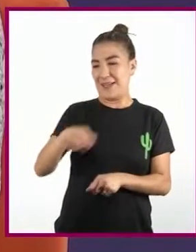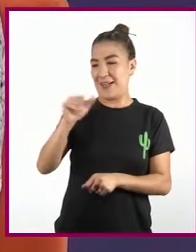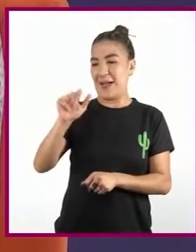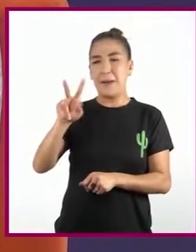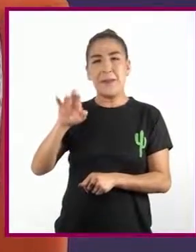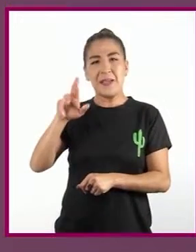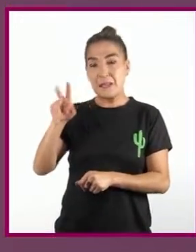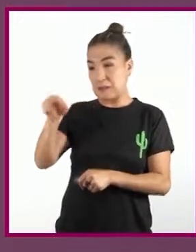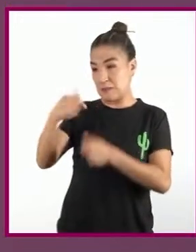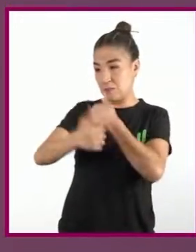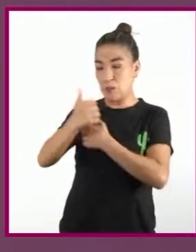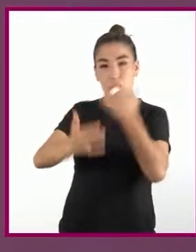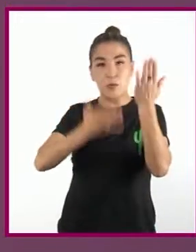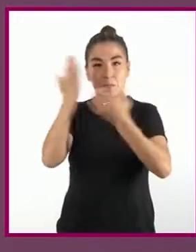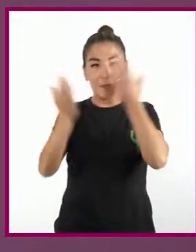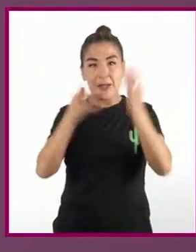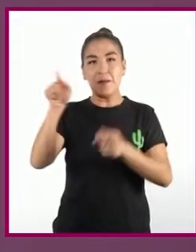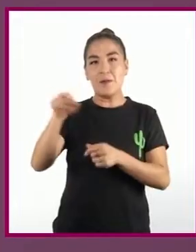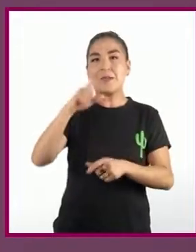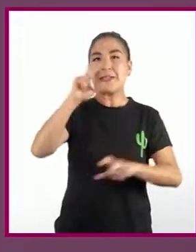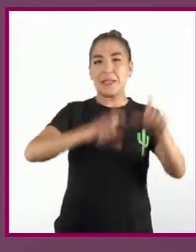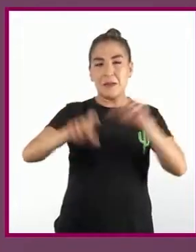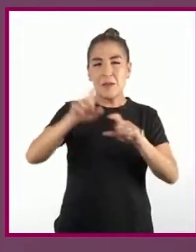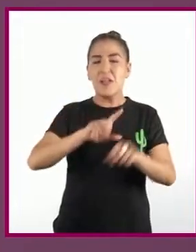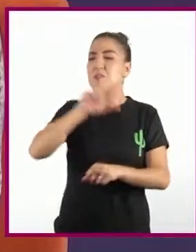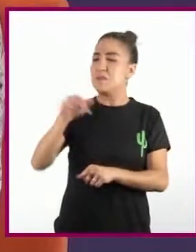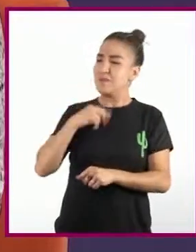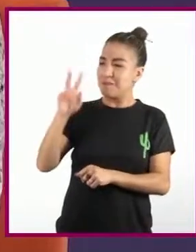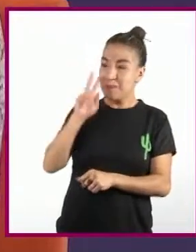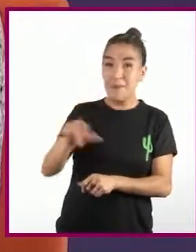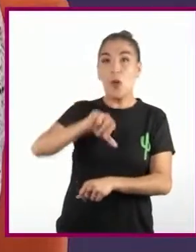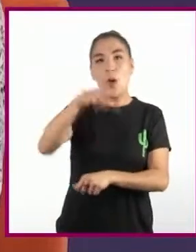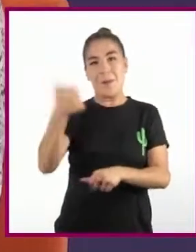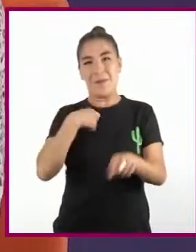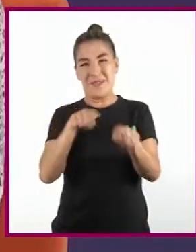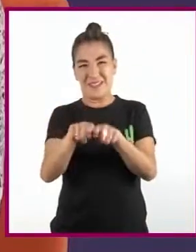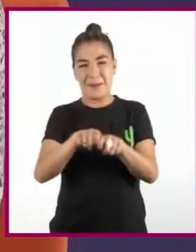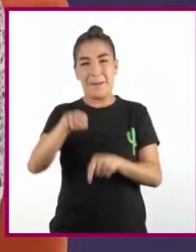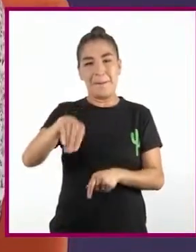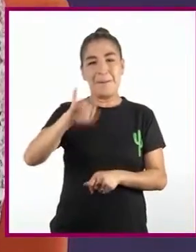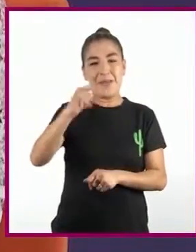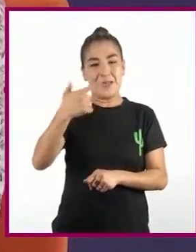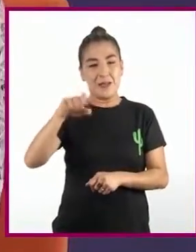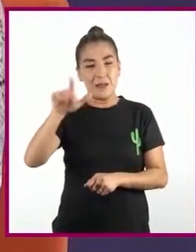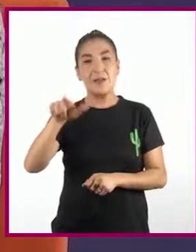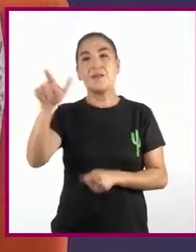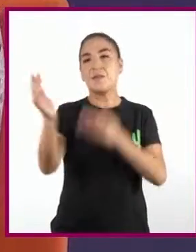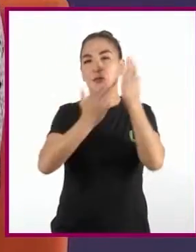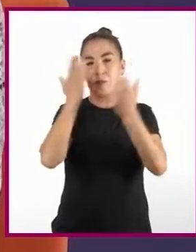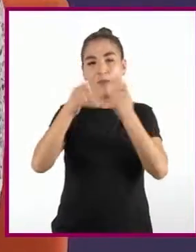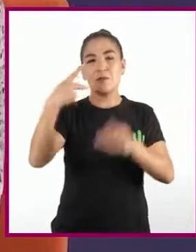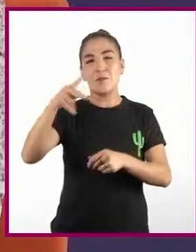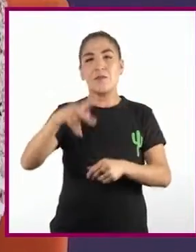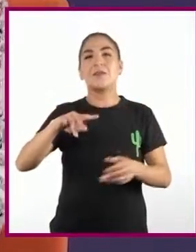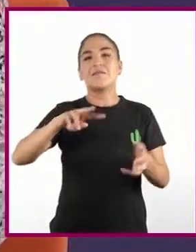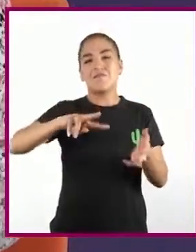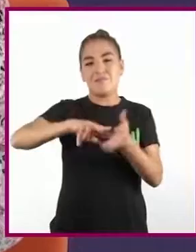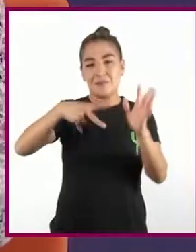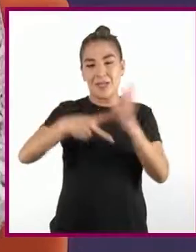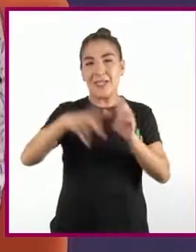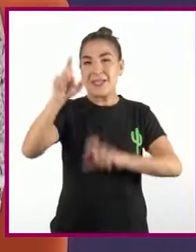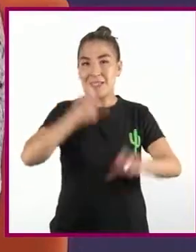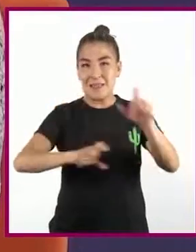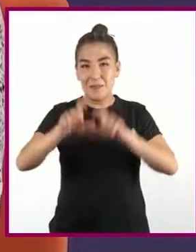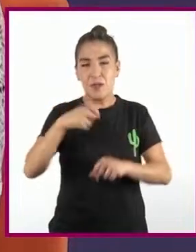carrera de química en la FES Cuautitlán y unos años después mi otro hermano Miguel Ángel, que fue a estudiar la carrera de ingeniería química. Básicamente,